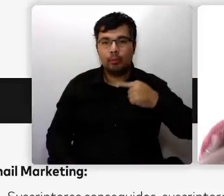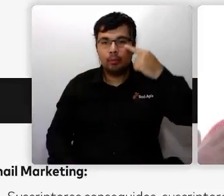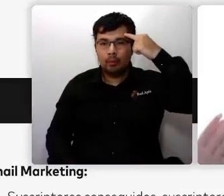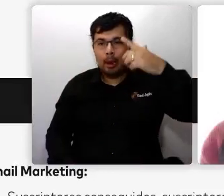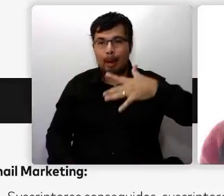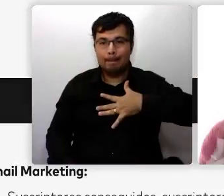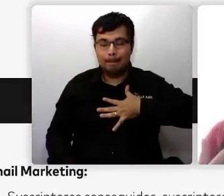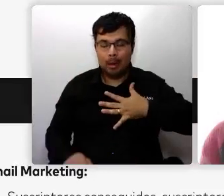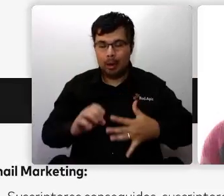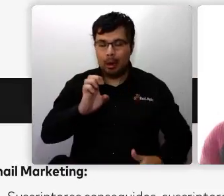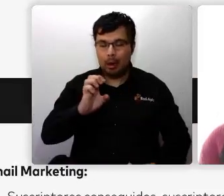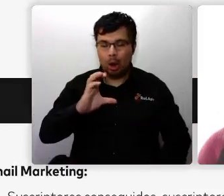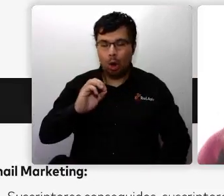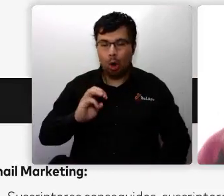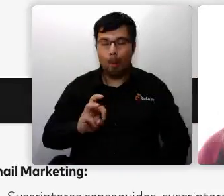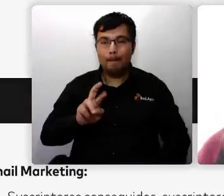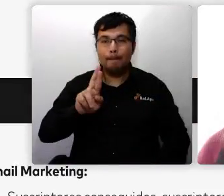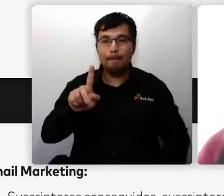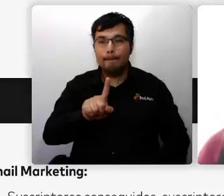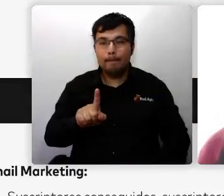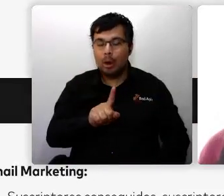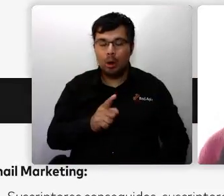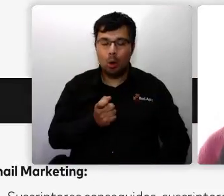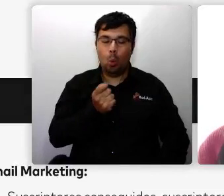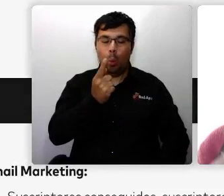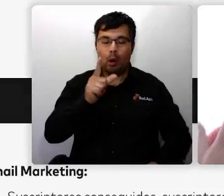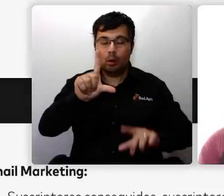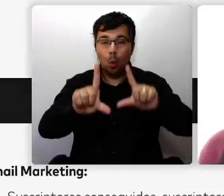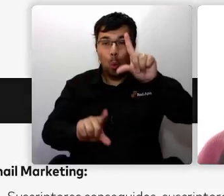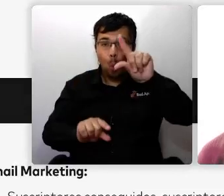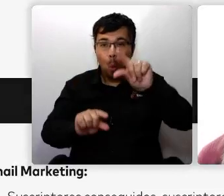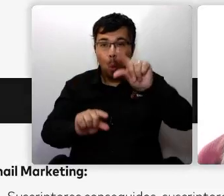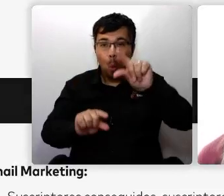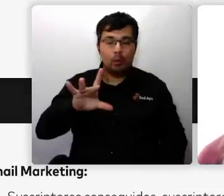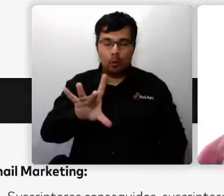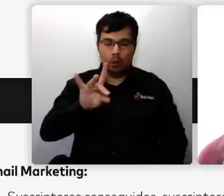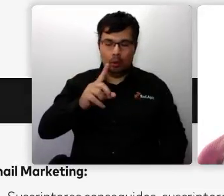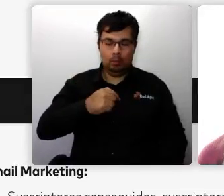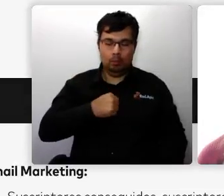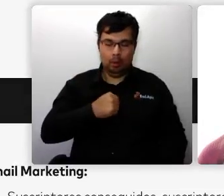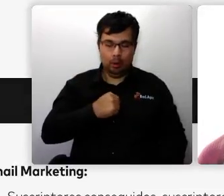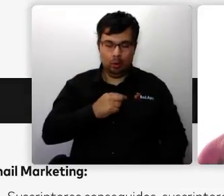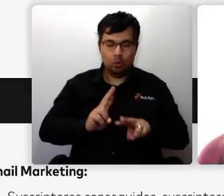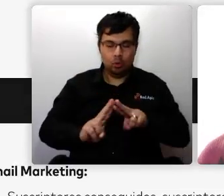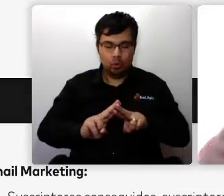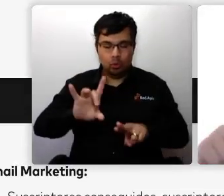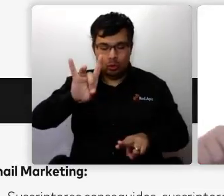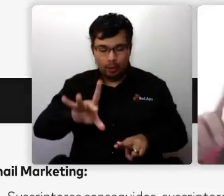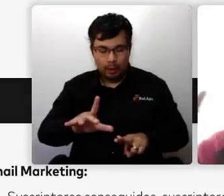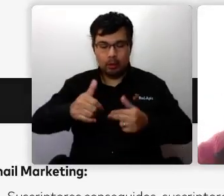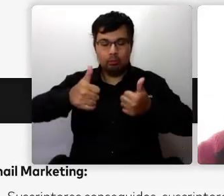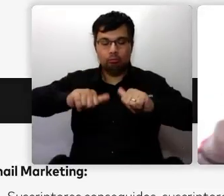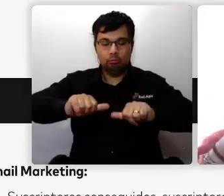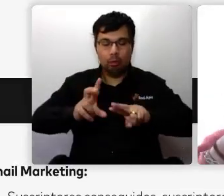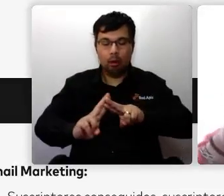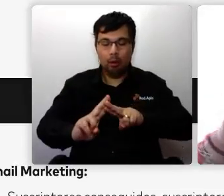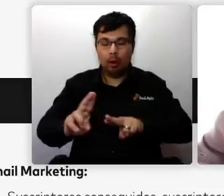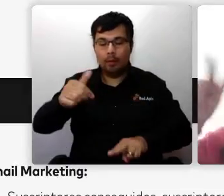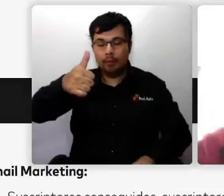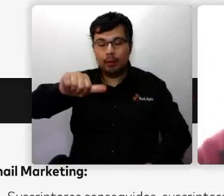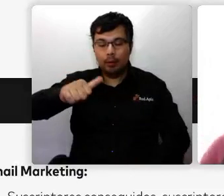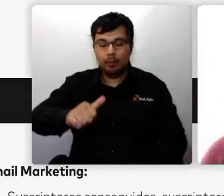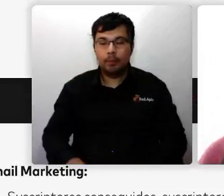los indicadores relevantes que yo tengo que tener en consideración para saber si lo estoy haciendo bien y ir midiéndolo en el